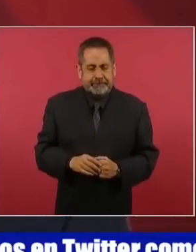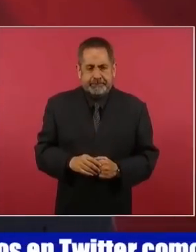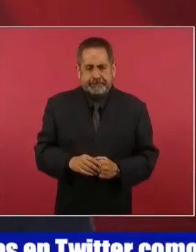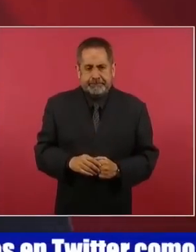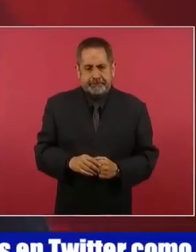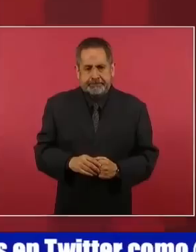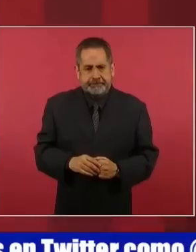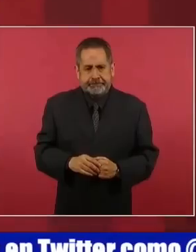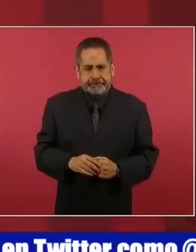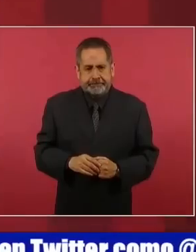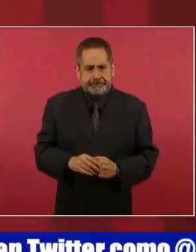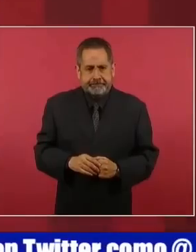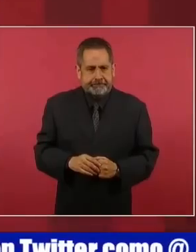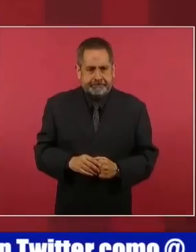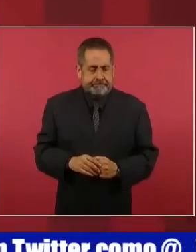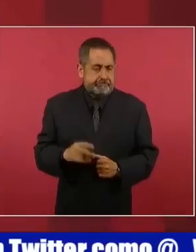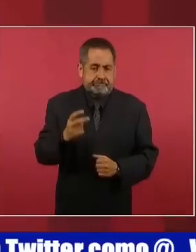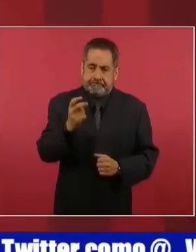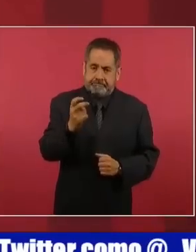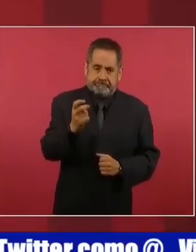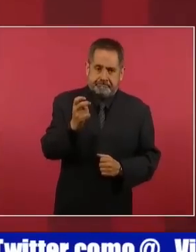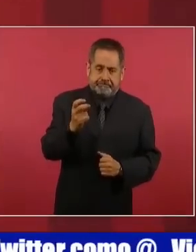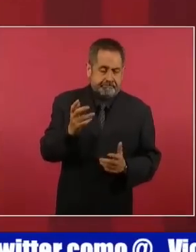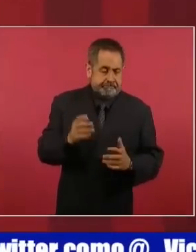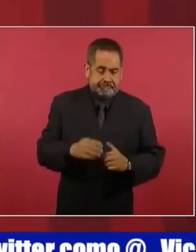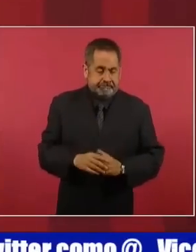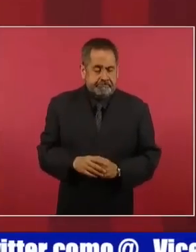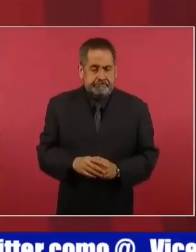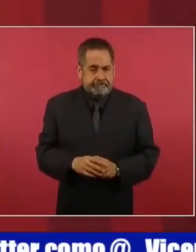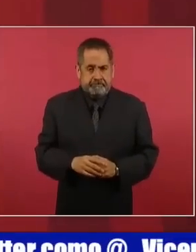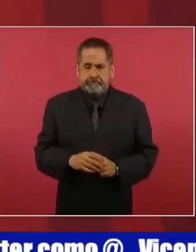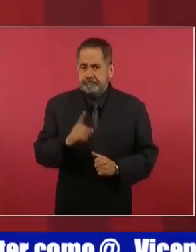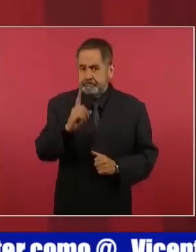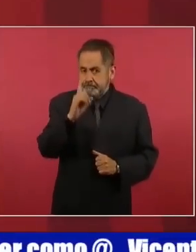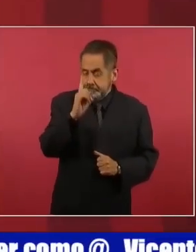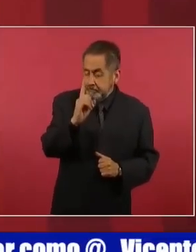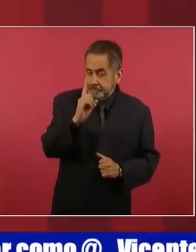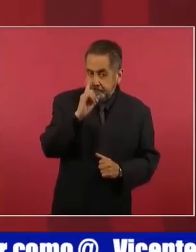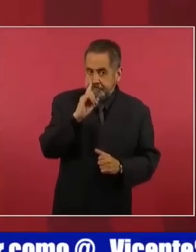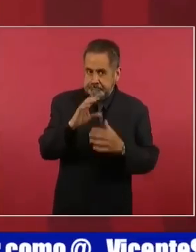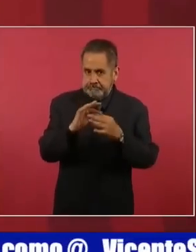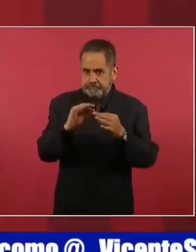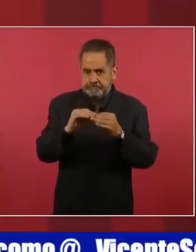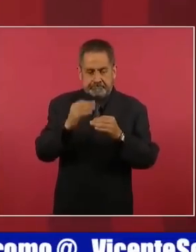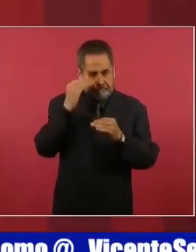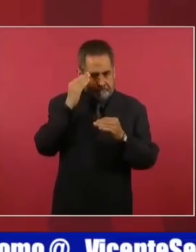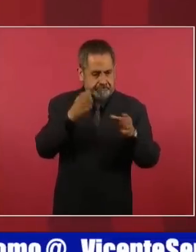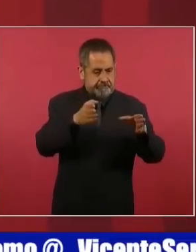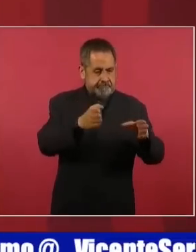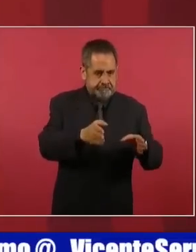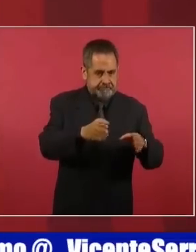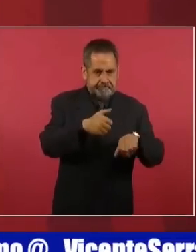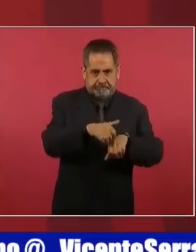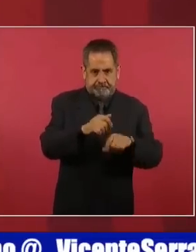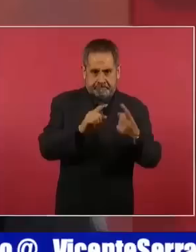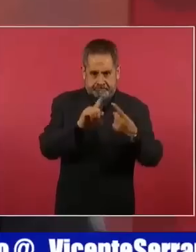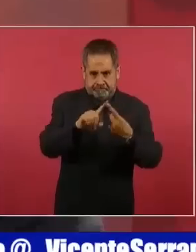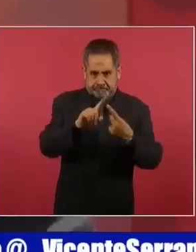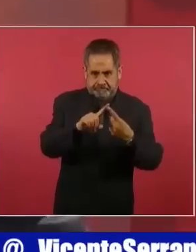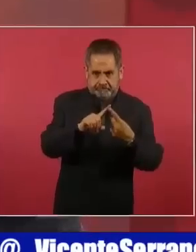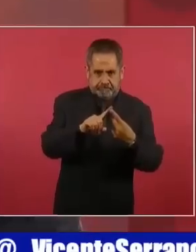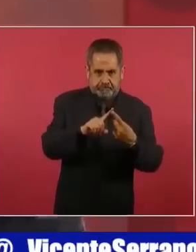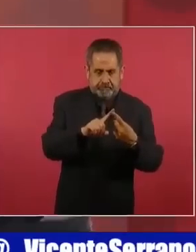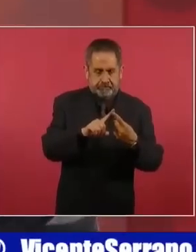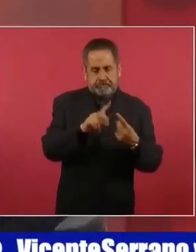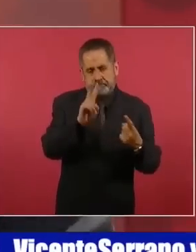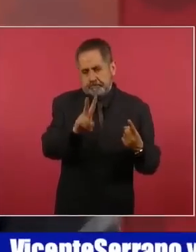confiarnos y hay que asegurarnos de que avancemos hacia un país de verdad, de leyes, donde haya profesionales realmente comprometidos. Hay que